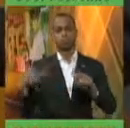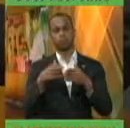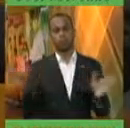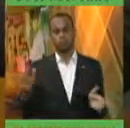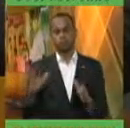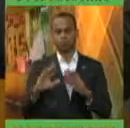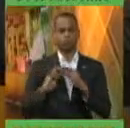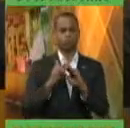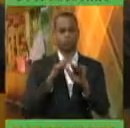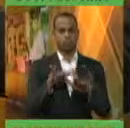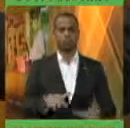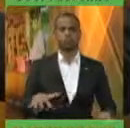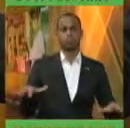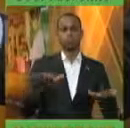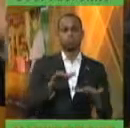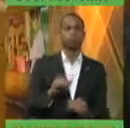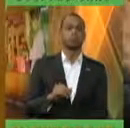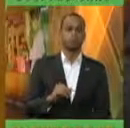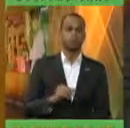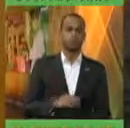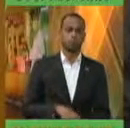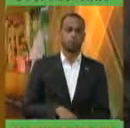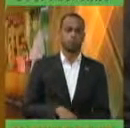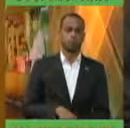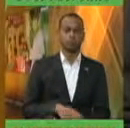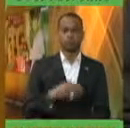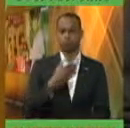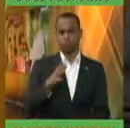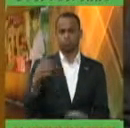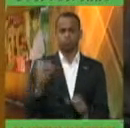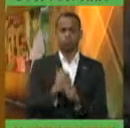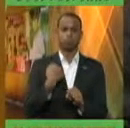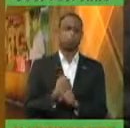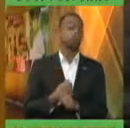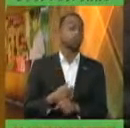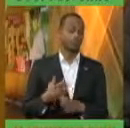en sentido general ya que usted